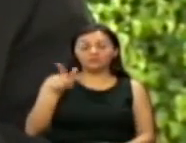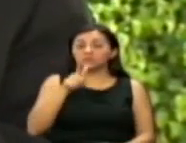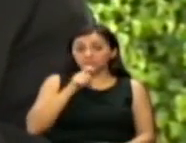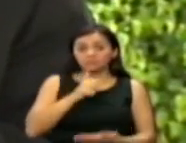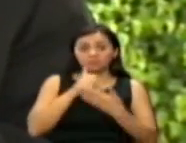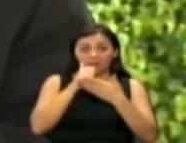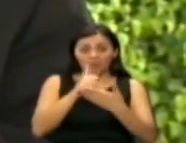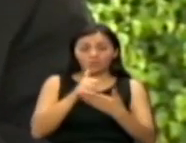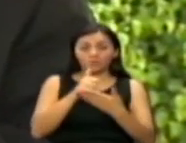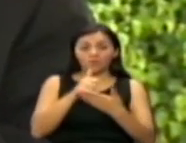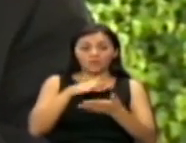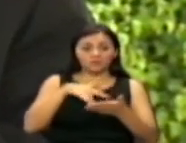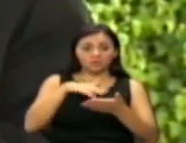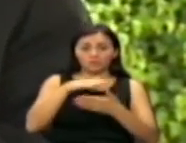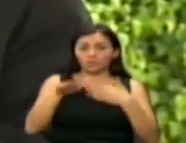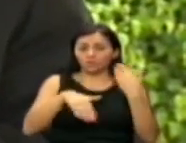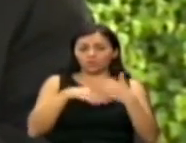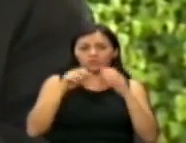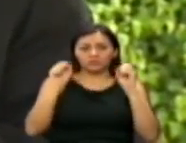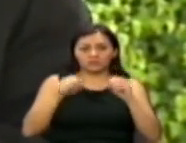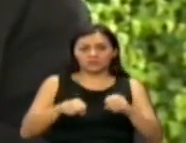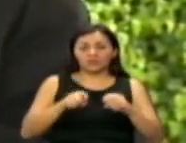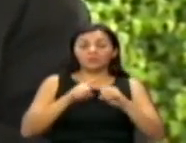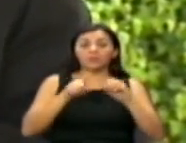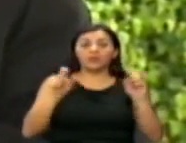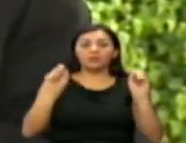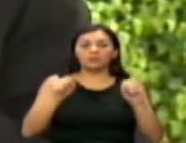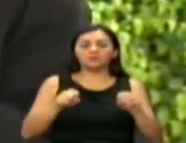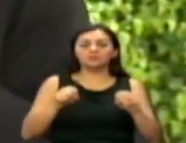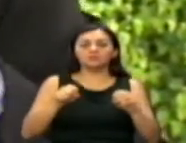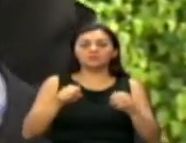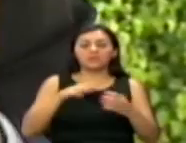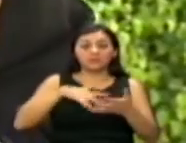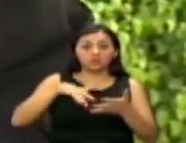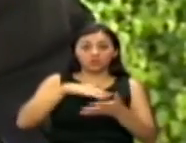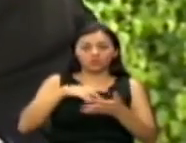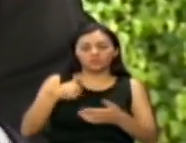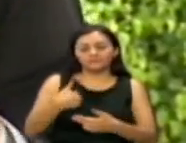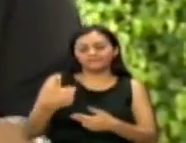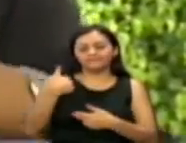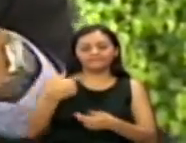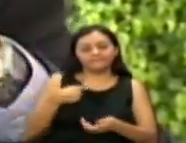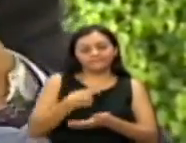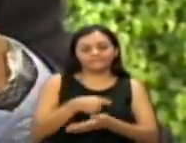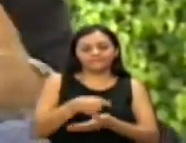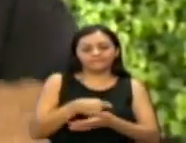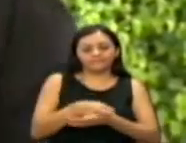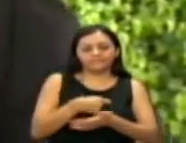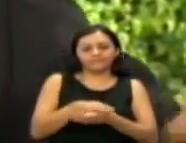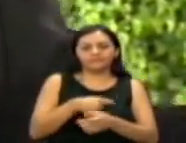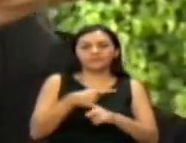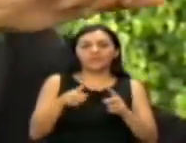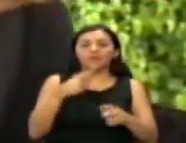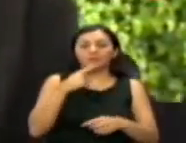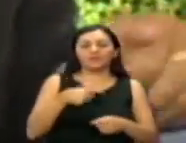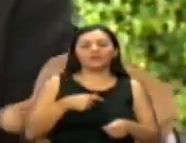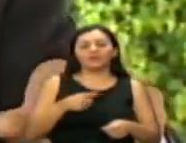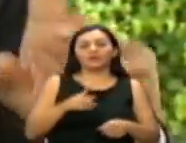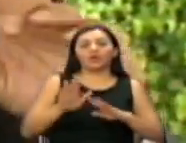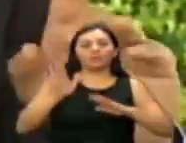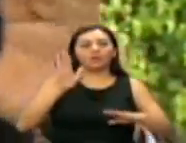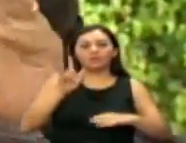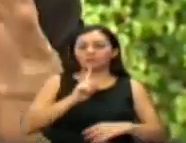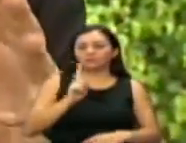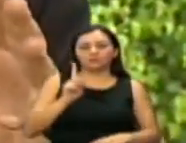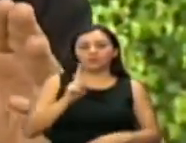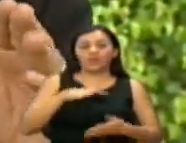estudios. Y eso nos ha costado también muchas veces injusticia, porque como por comedidos, nosotros financiamos los estudios. Ah, ya se comprometió a hacer el proyecto.